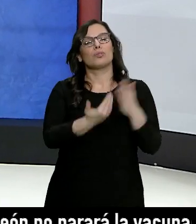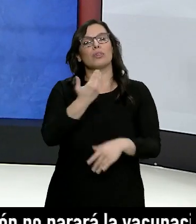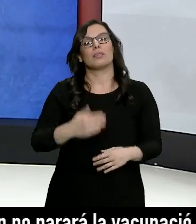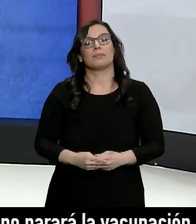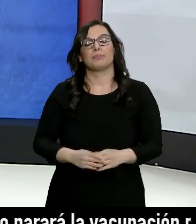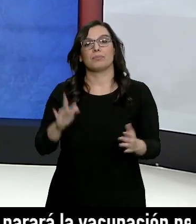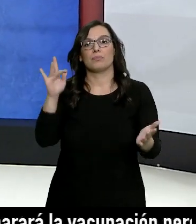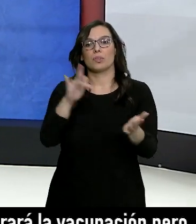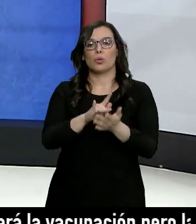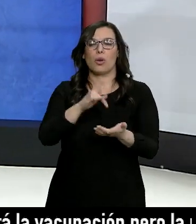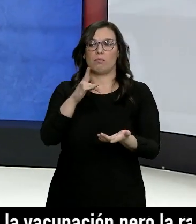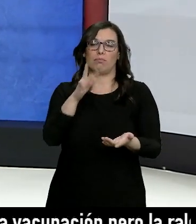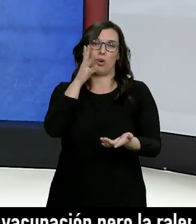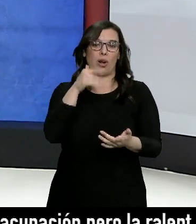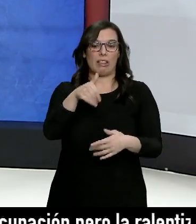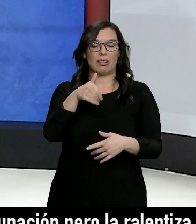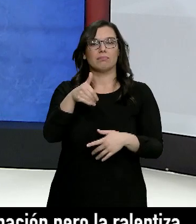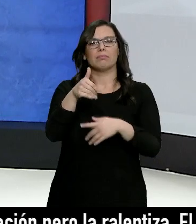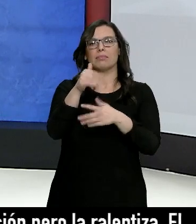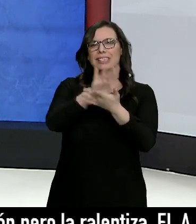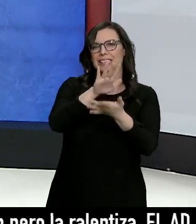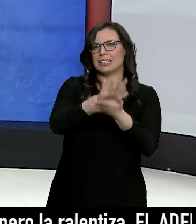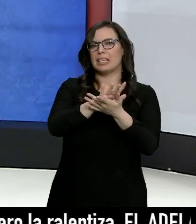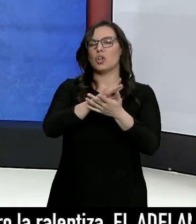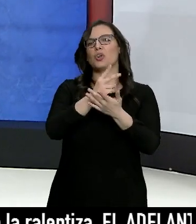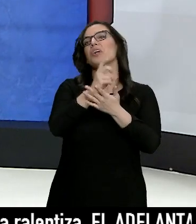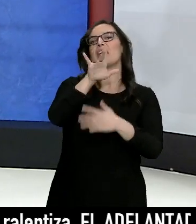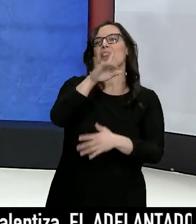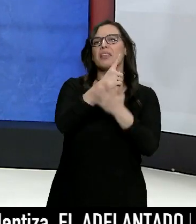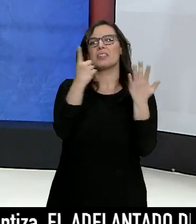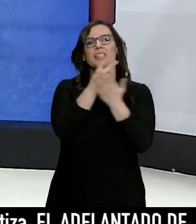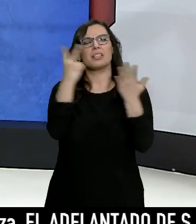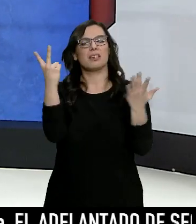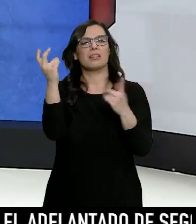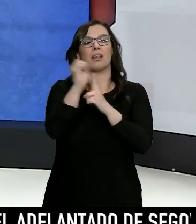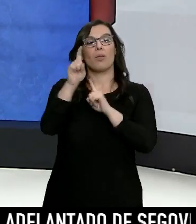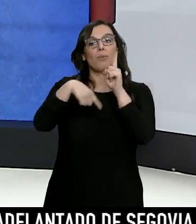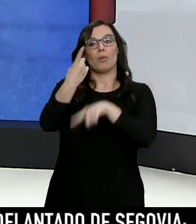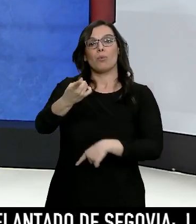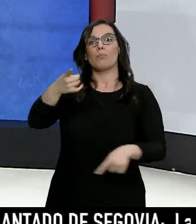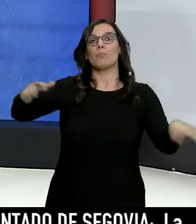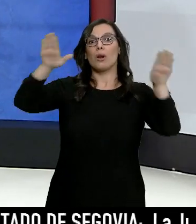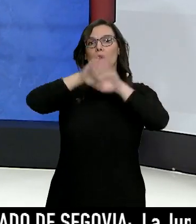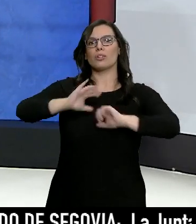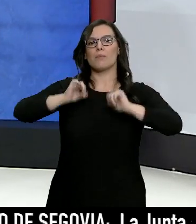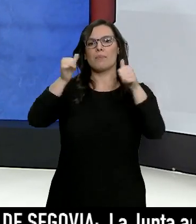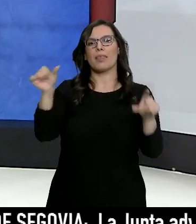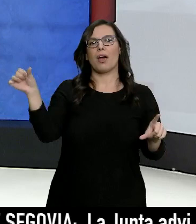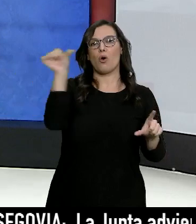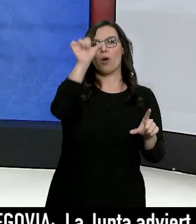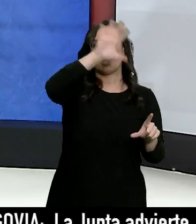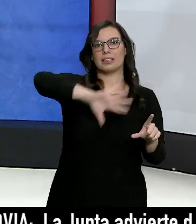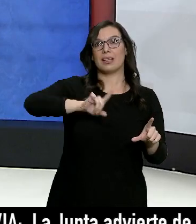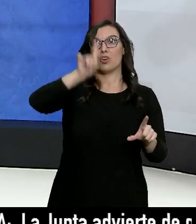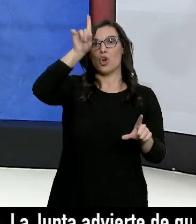horas de tiempo tranquilo, todavía con temperaturas de 15, 16, 17 grados, pero ya esta noche empiezan a llegar lluvias a zonas del oeste y